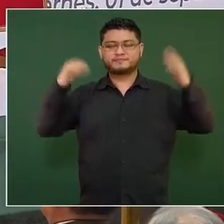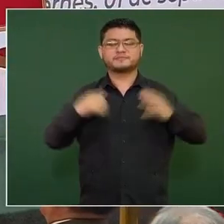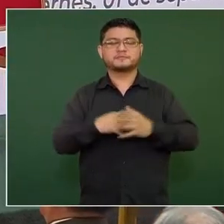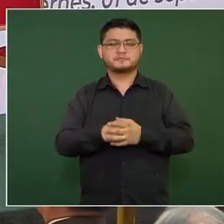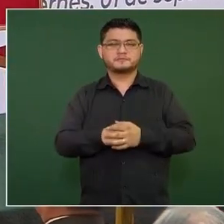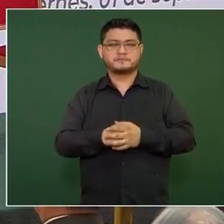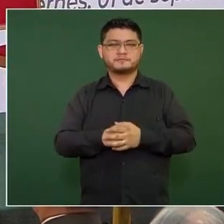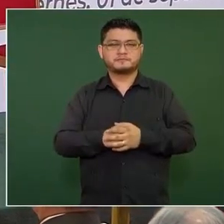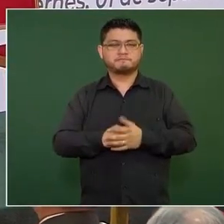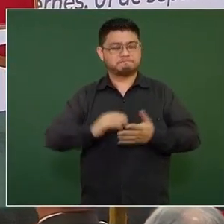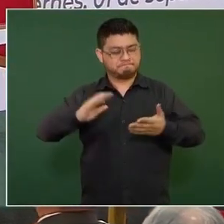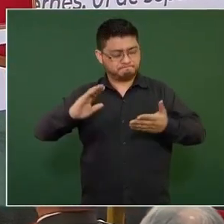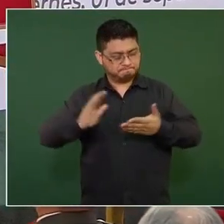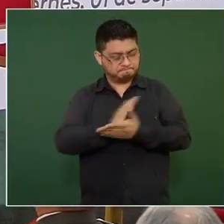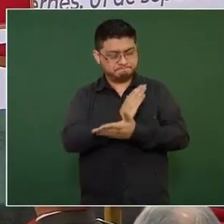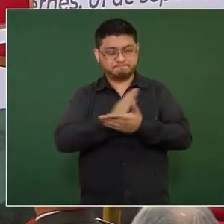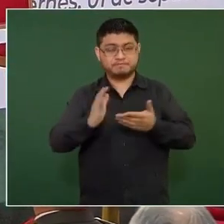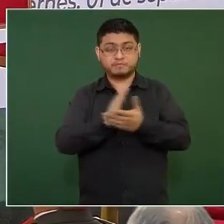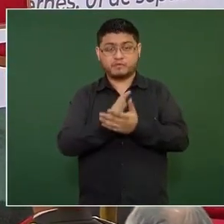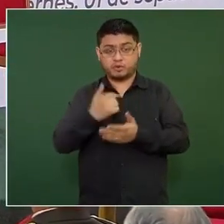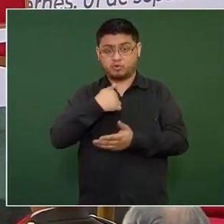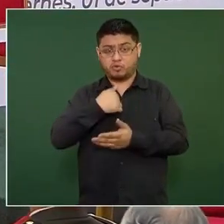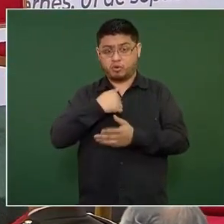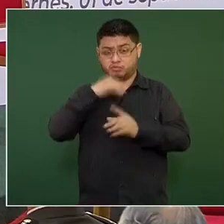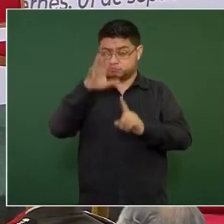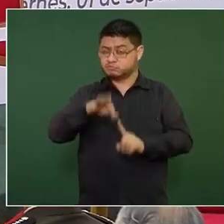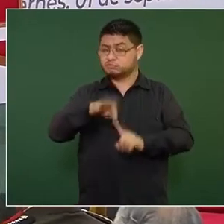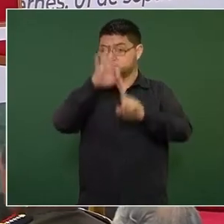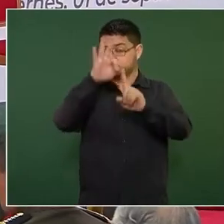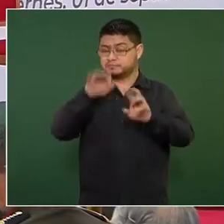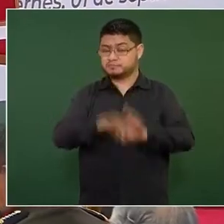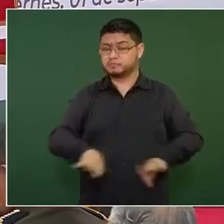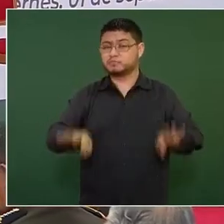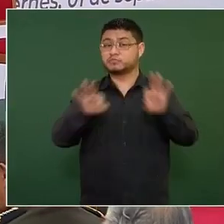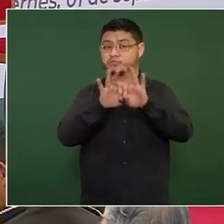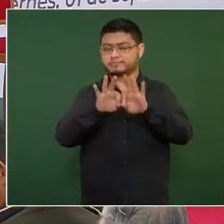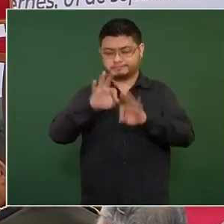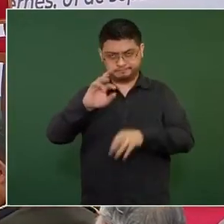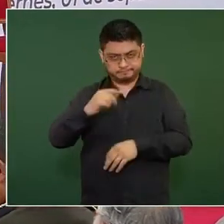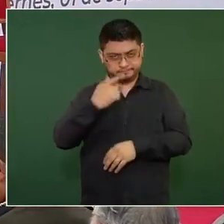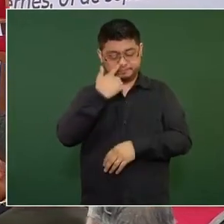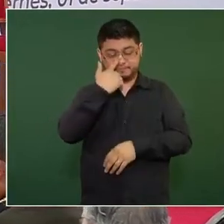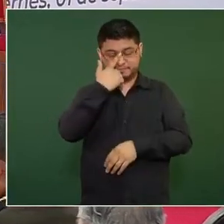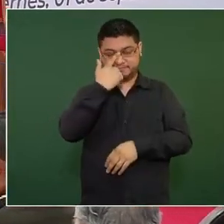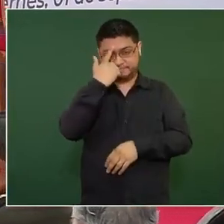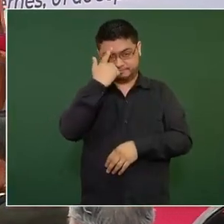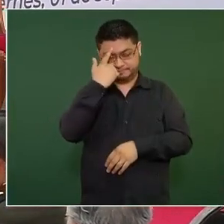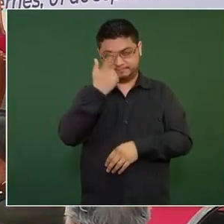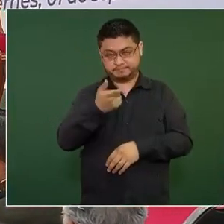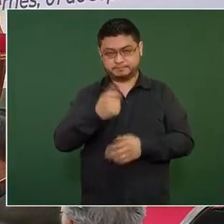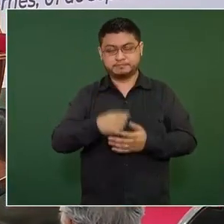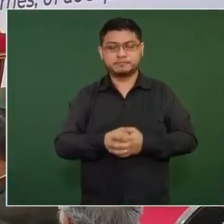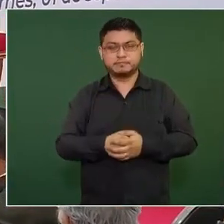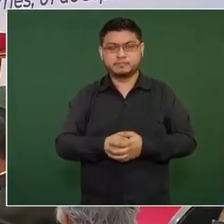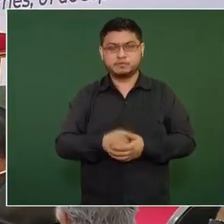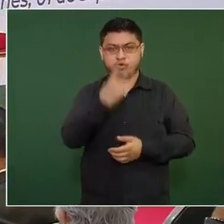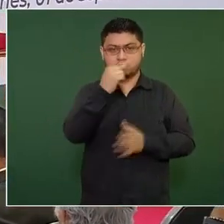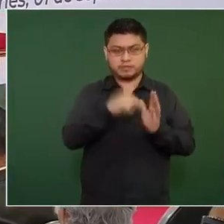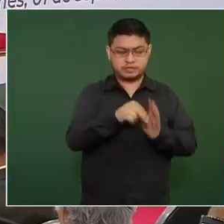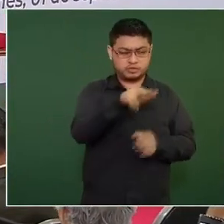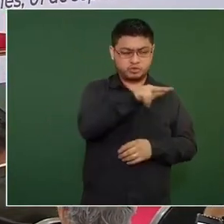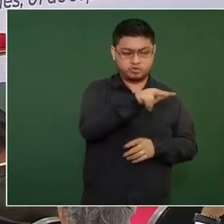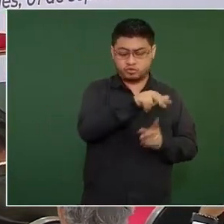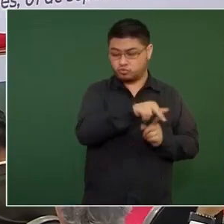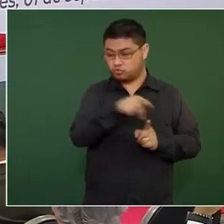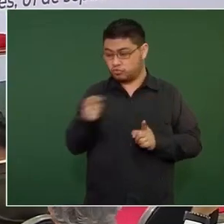También quiero subrayar que aun cuando de 2018 a 2022